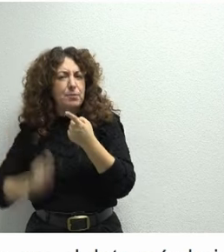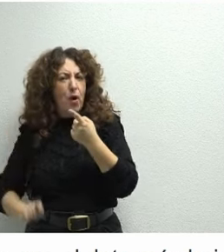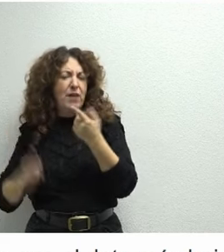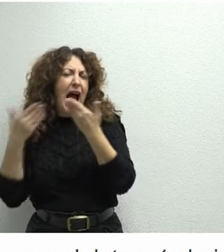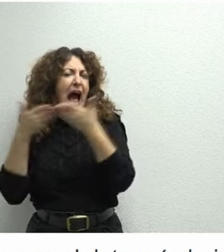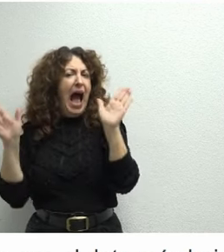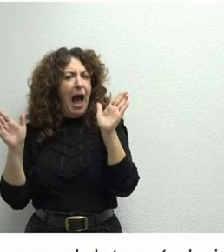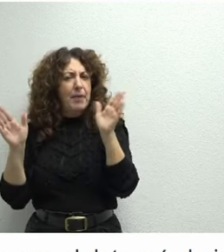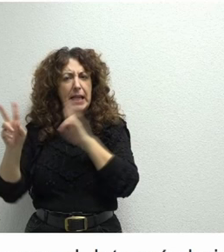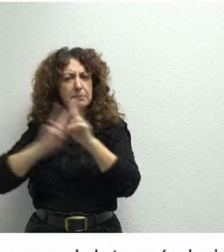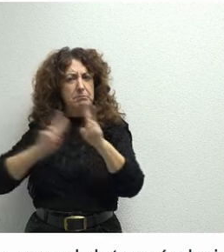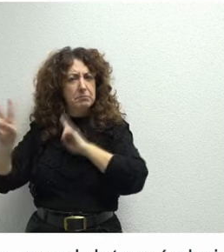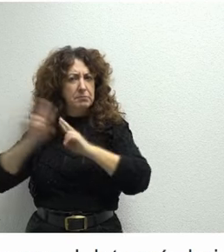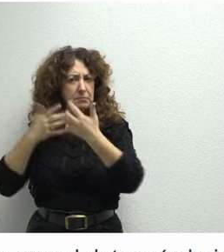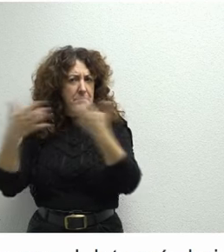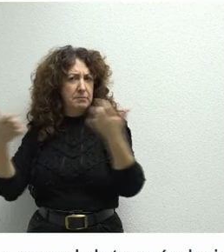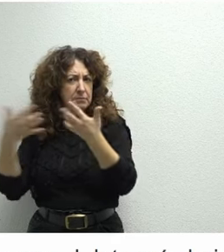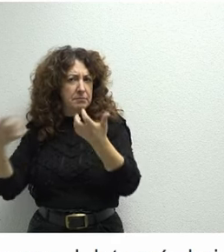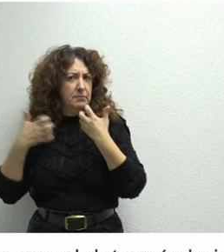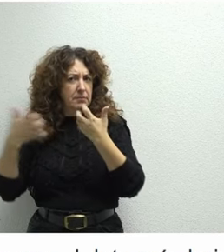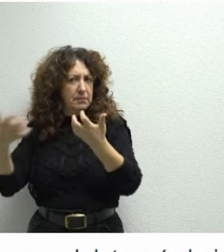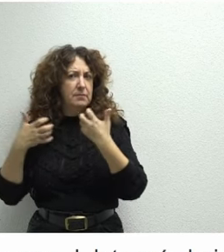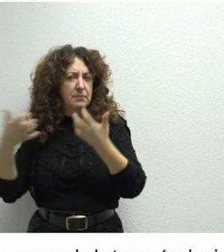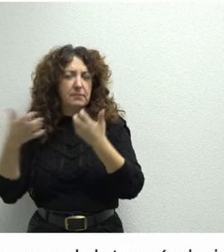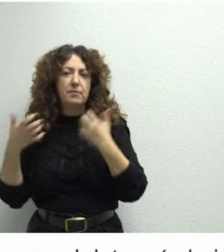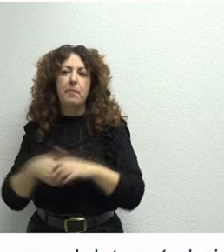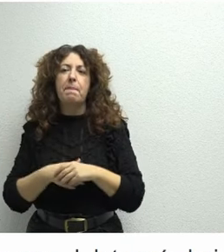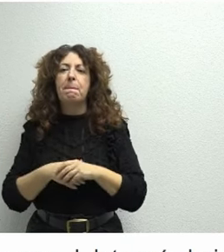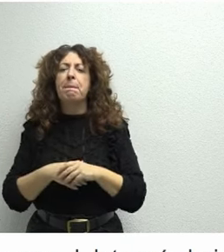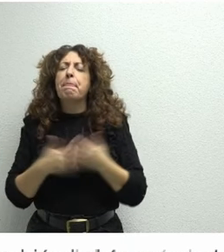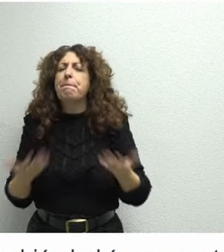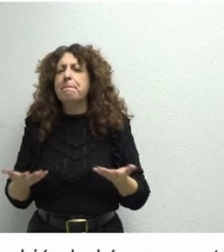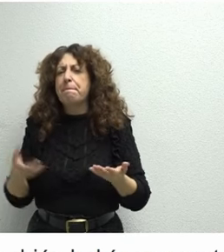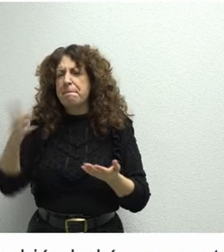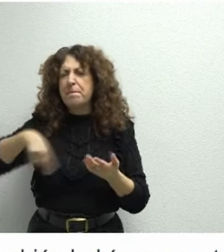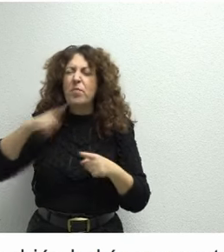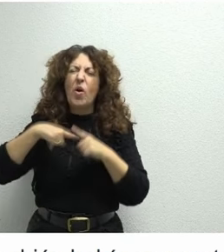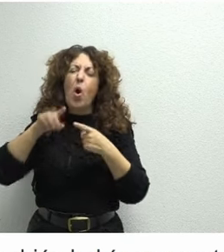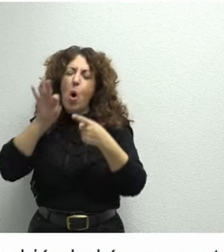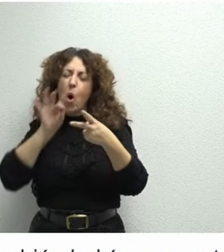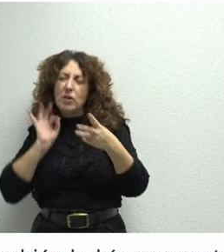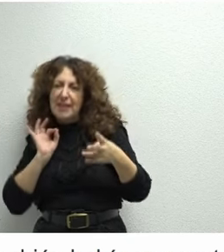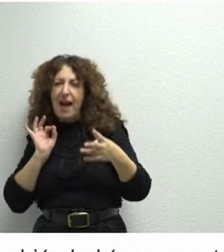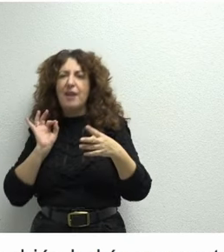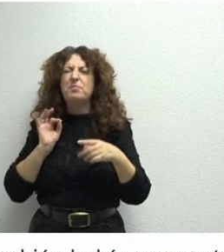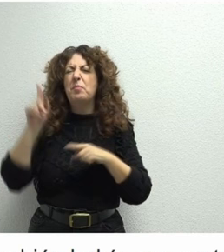dijeran un poco eh qué veis qué